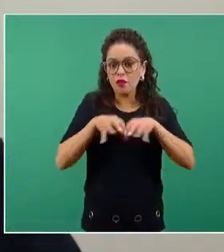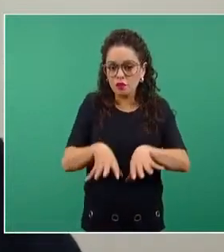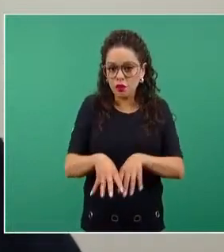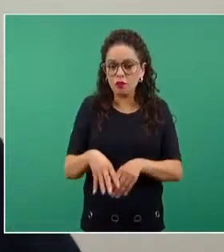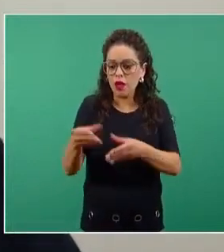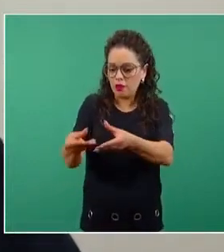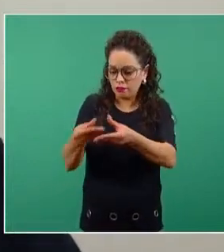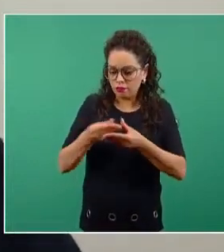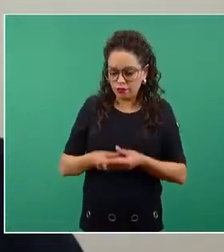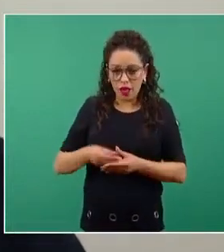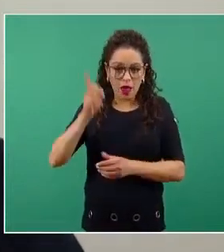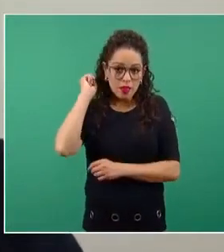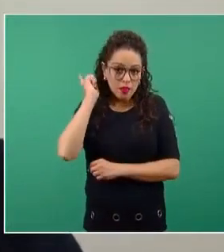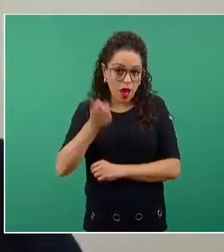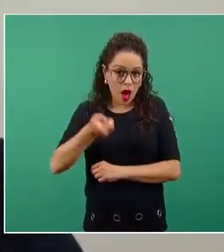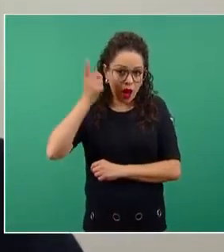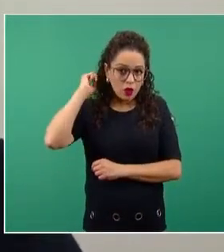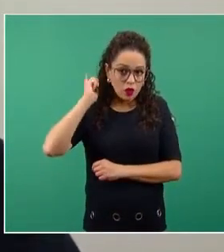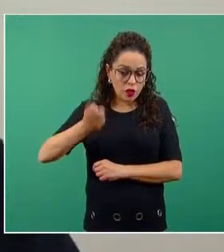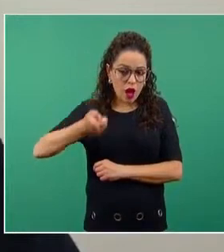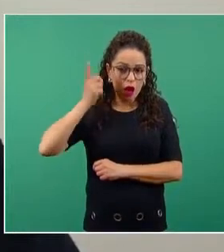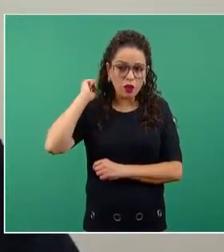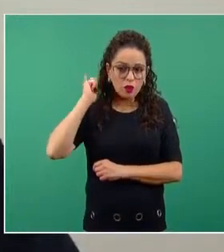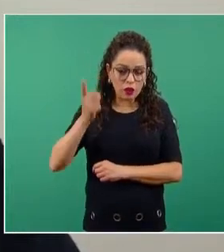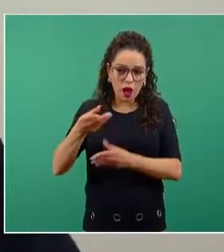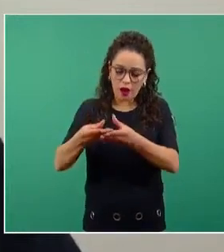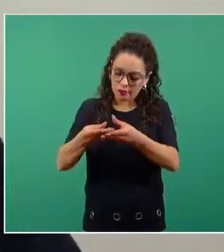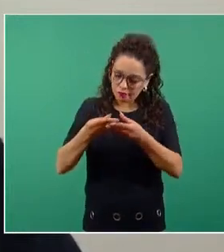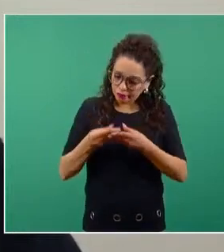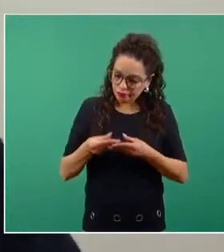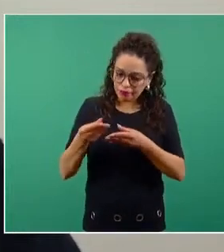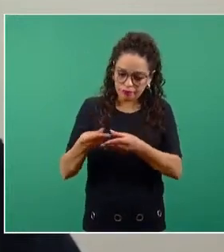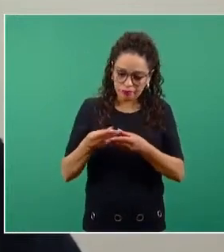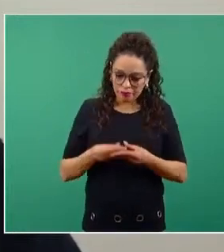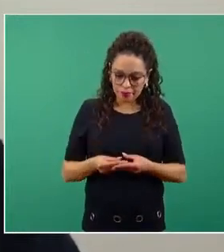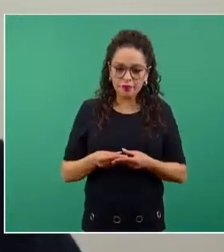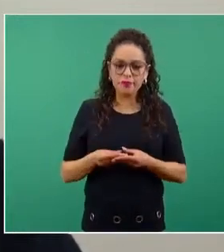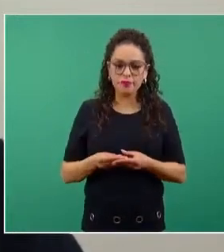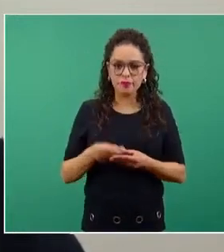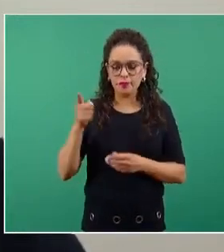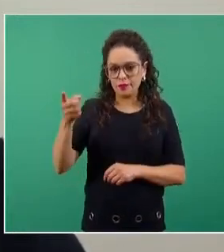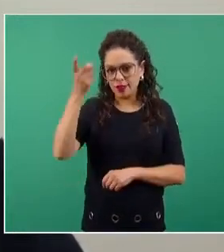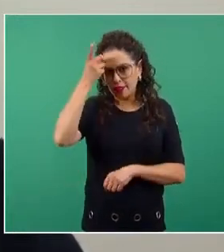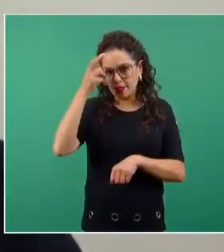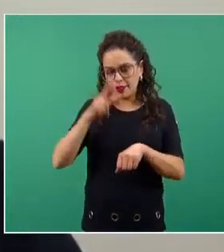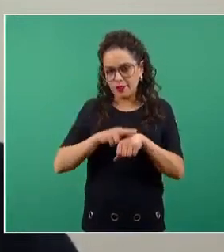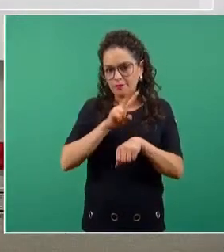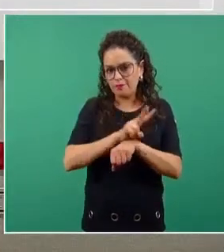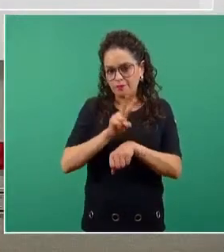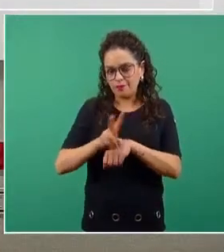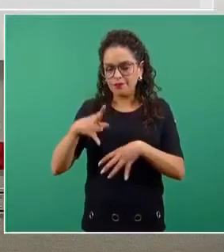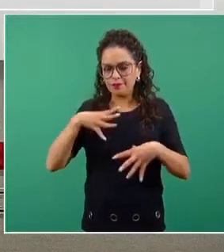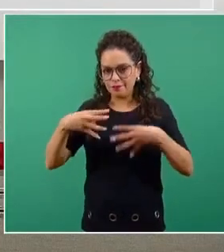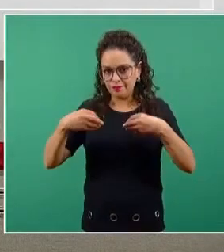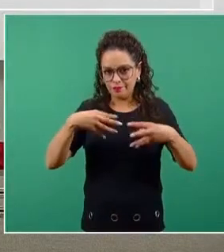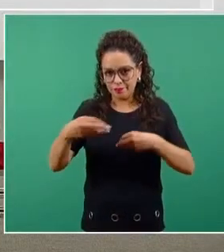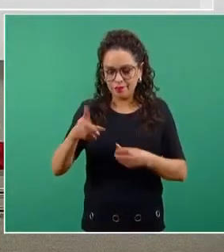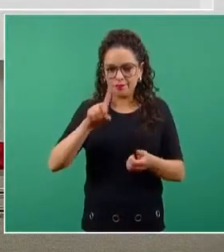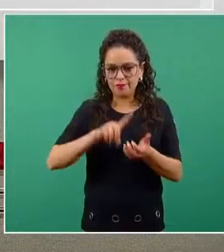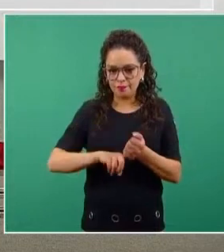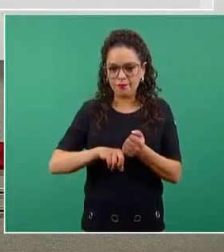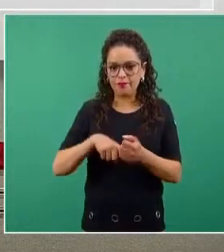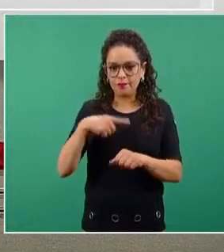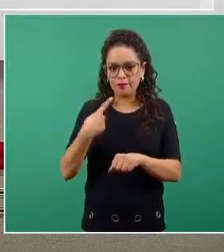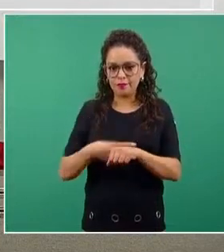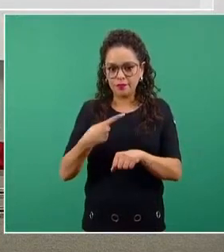diaria, esto es un corte diario, es un análisis diario que lleva a cabo la Dirección de Vigilancia Epidemiológica de